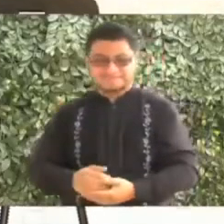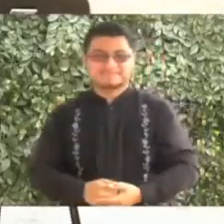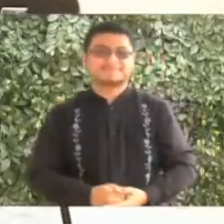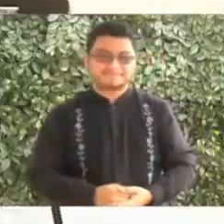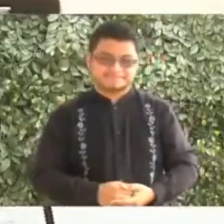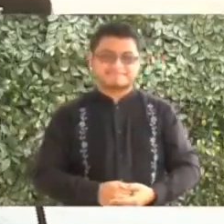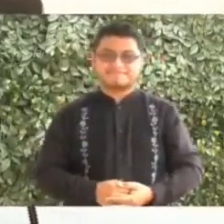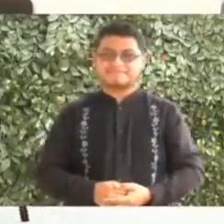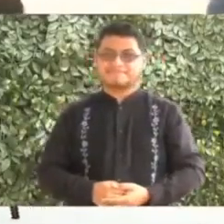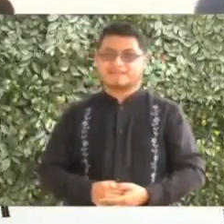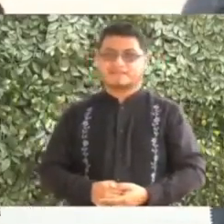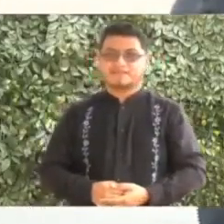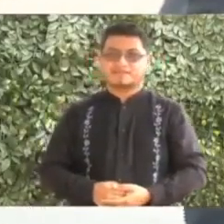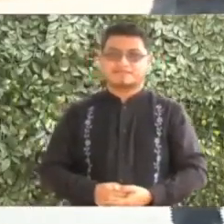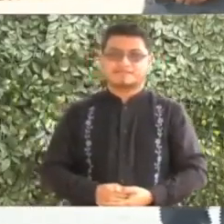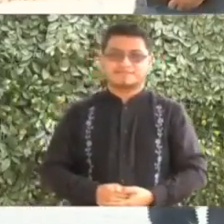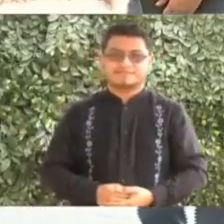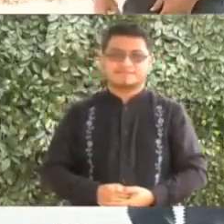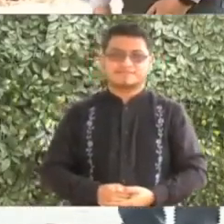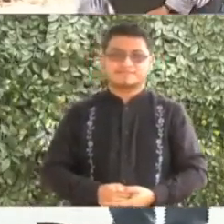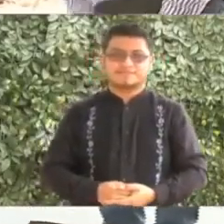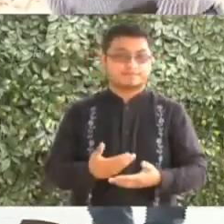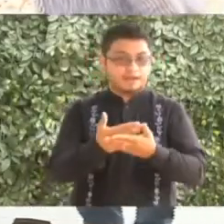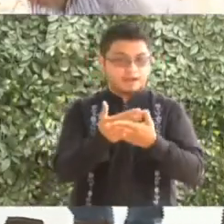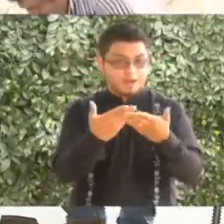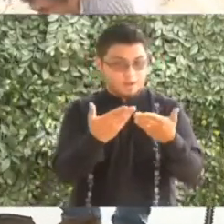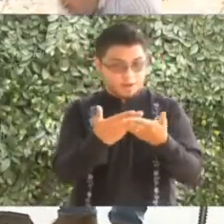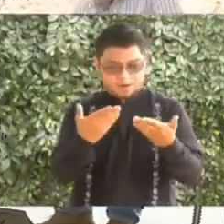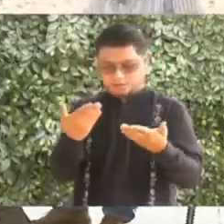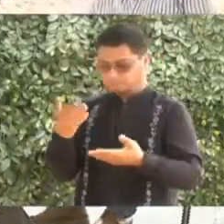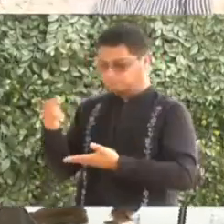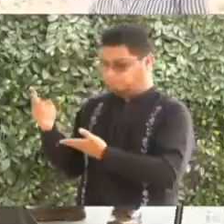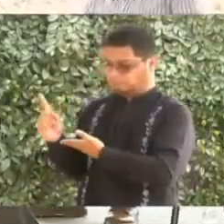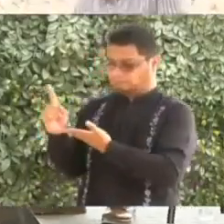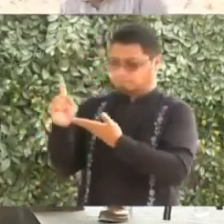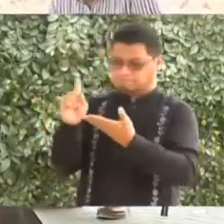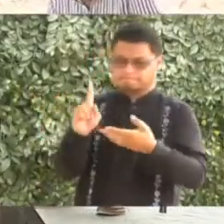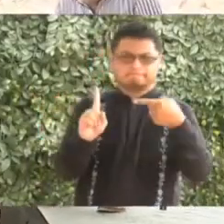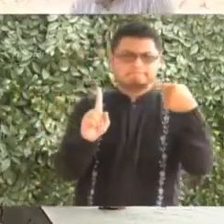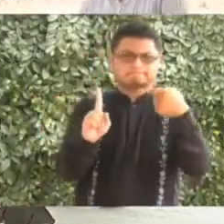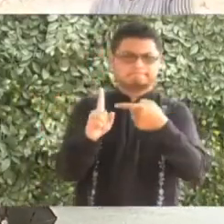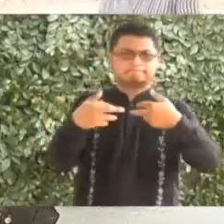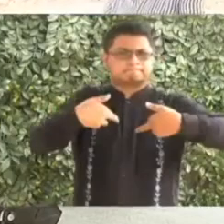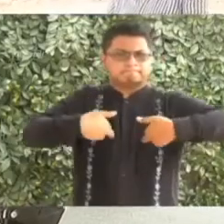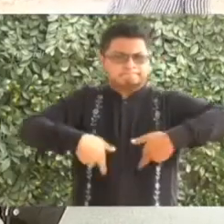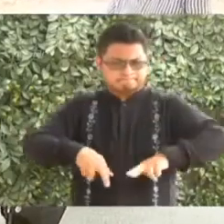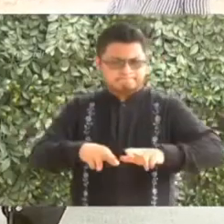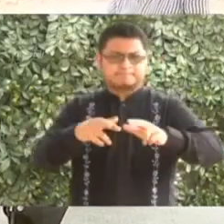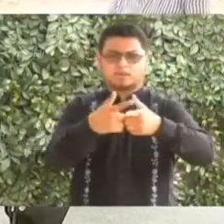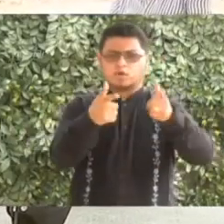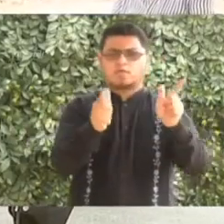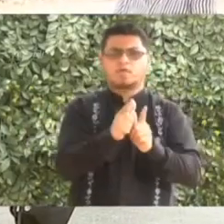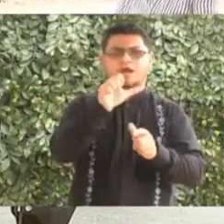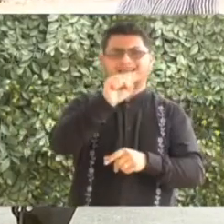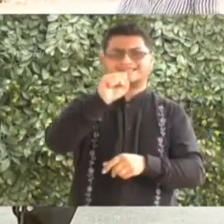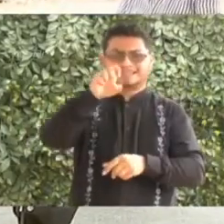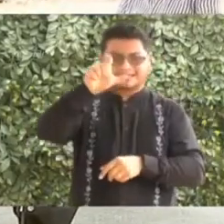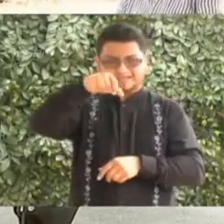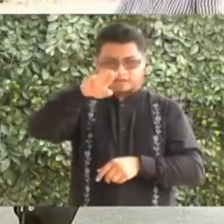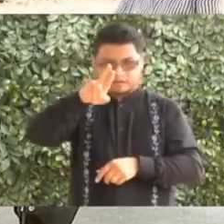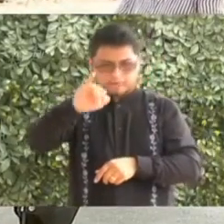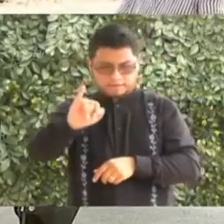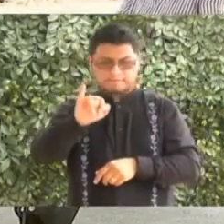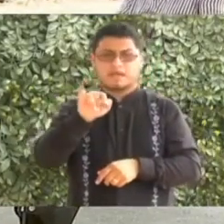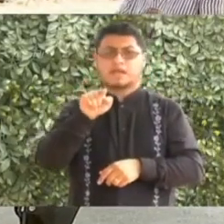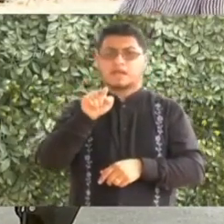A continuación, hace uso de la palabra el representante de Grupo ASBI, empresa encargada